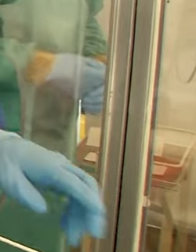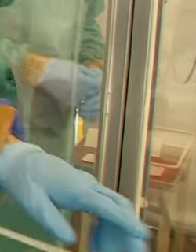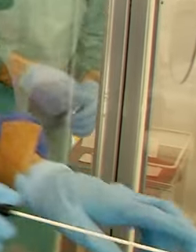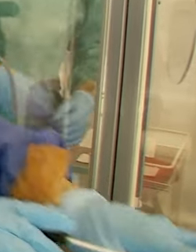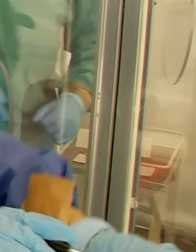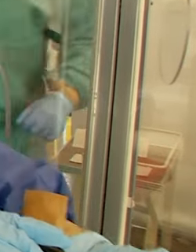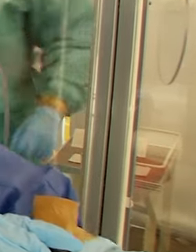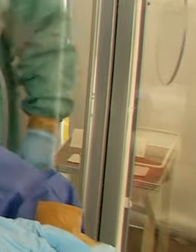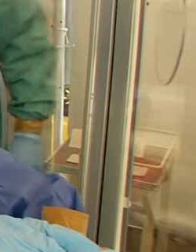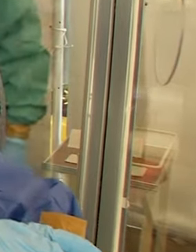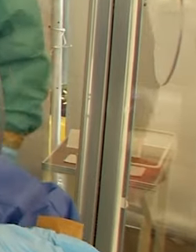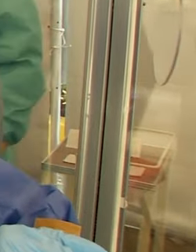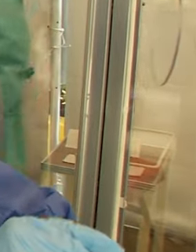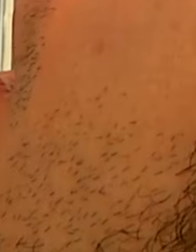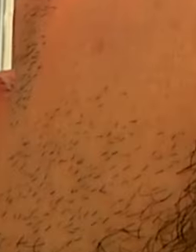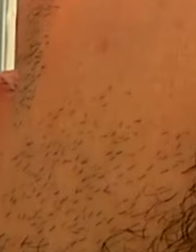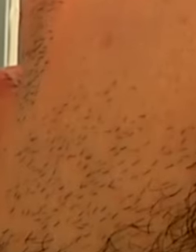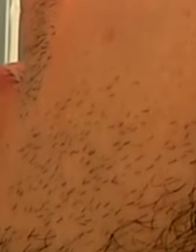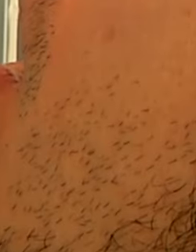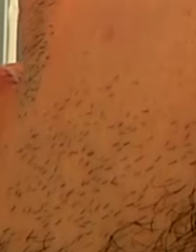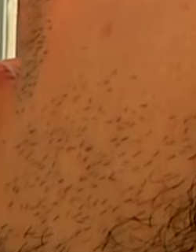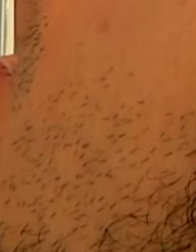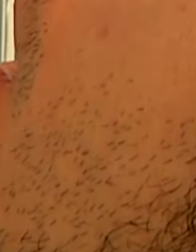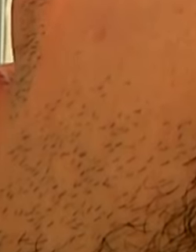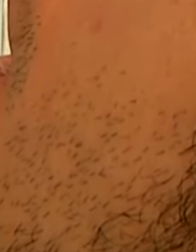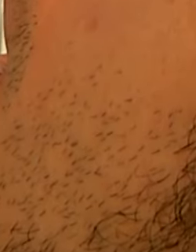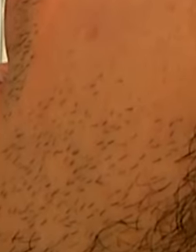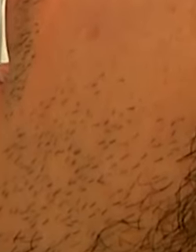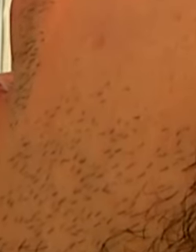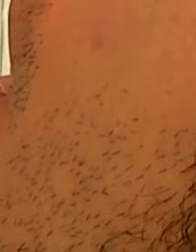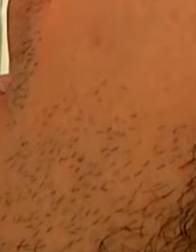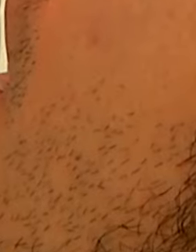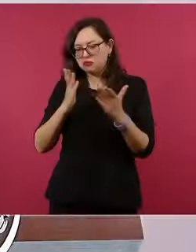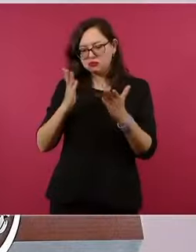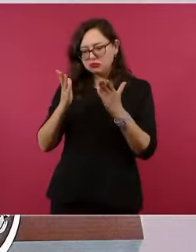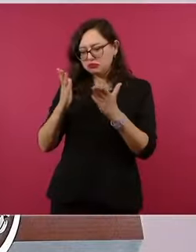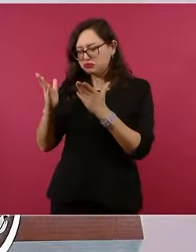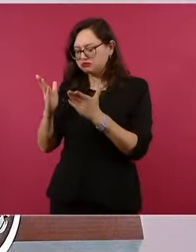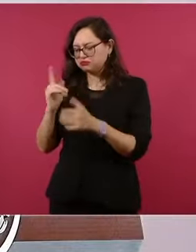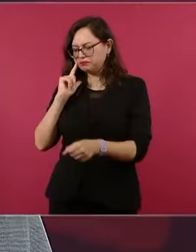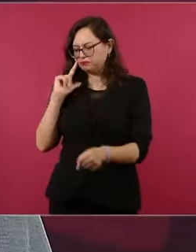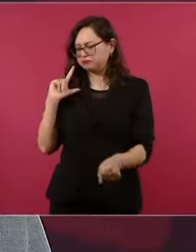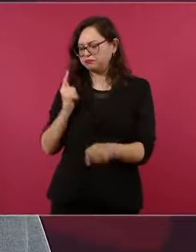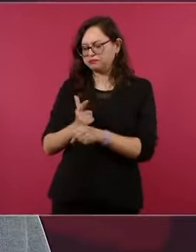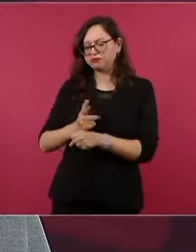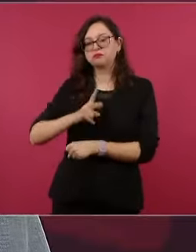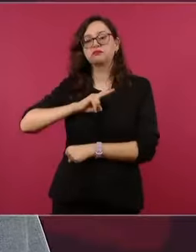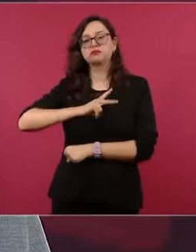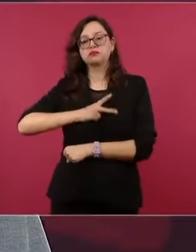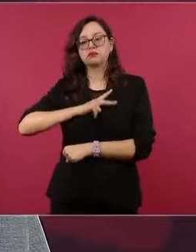en México, que se suma con otros tres en Estados Unidos. En una de las muestras se encontró el